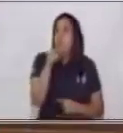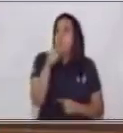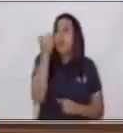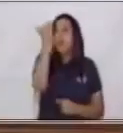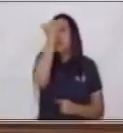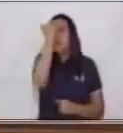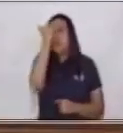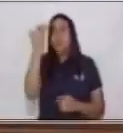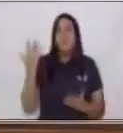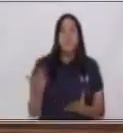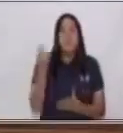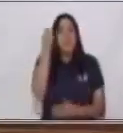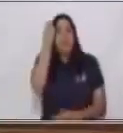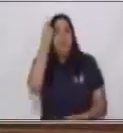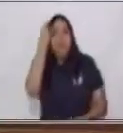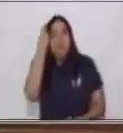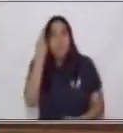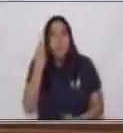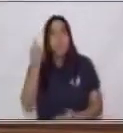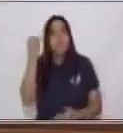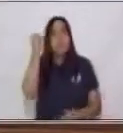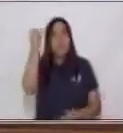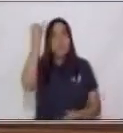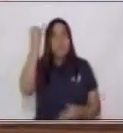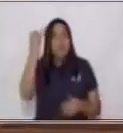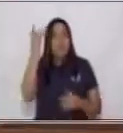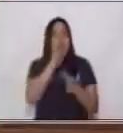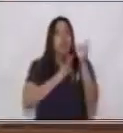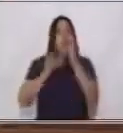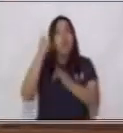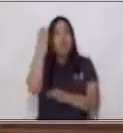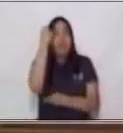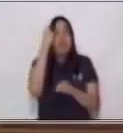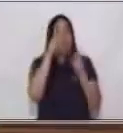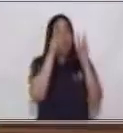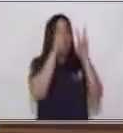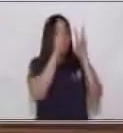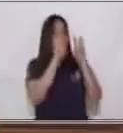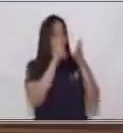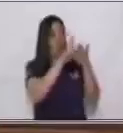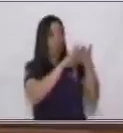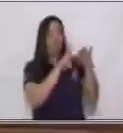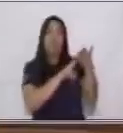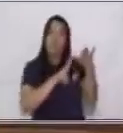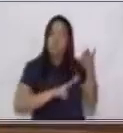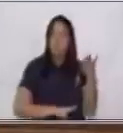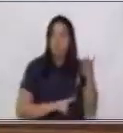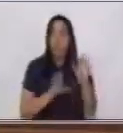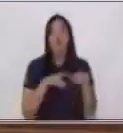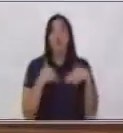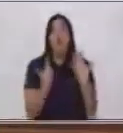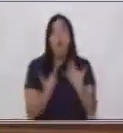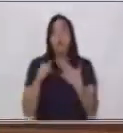cómo comprender y entender un texto, vamos a abordar el